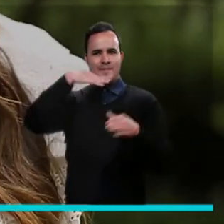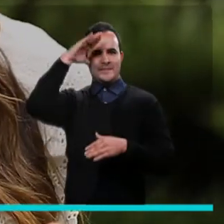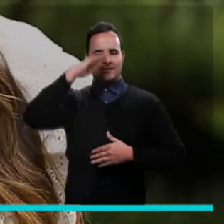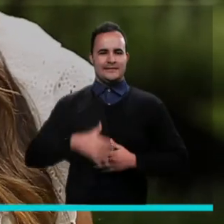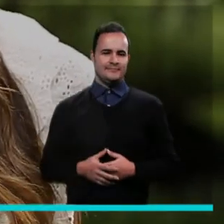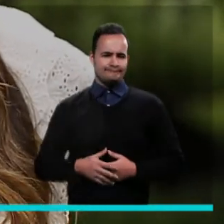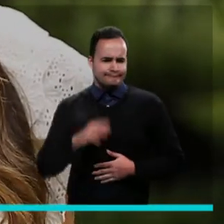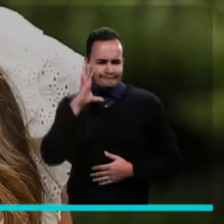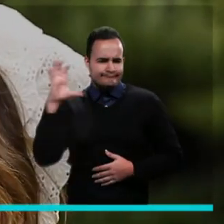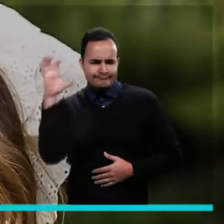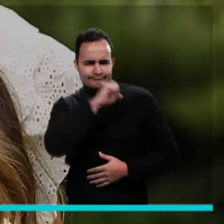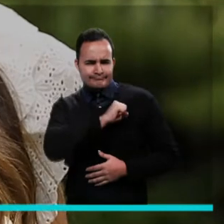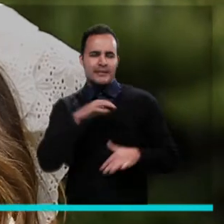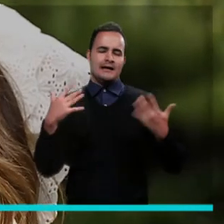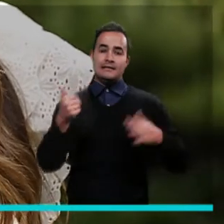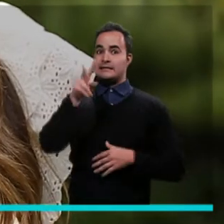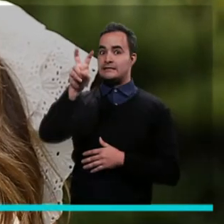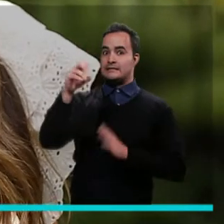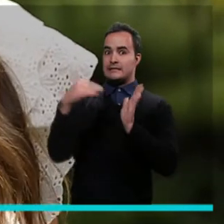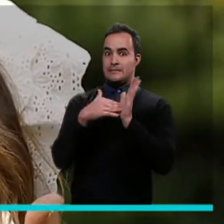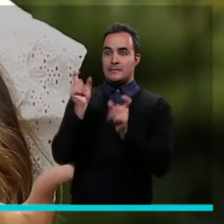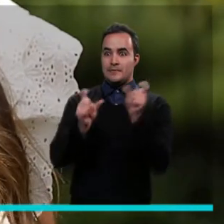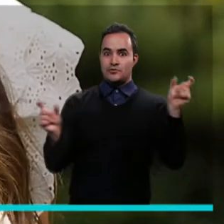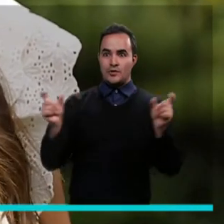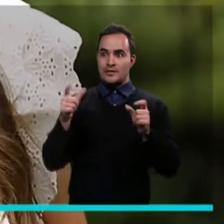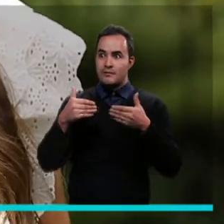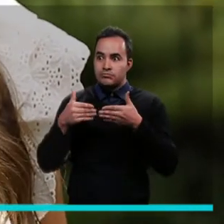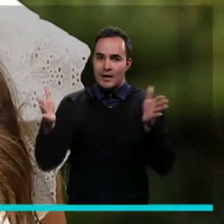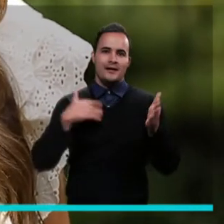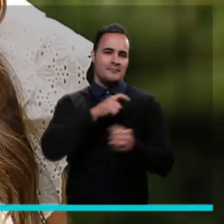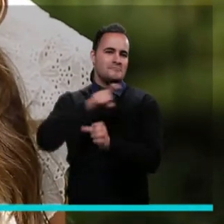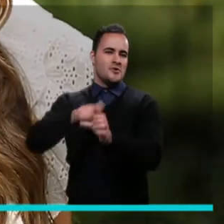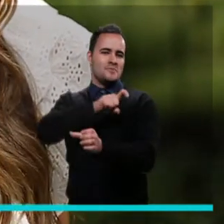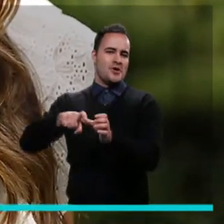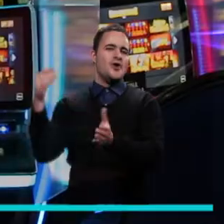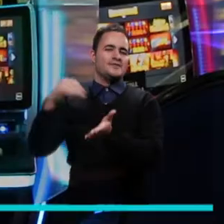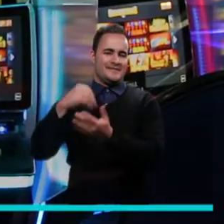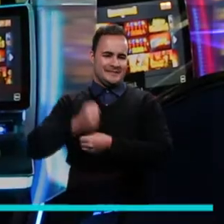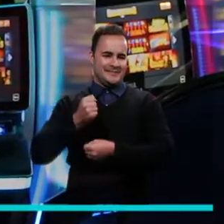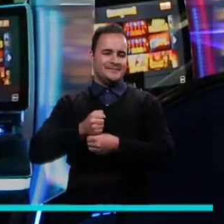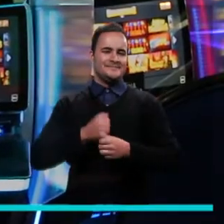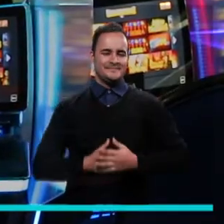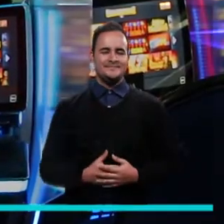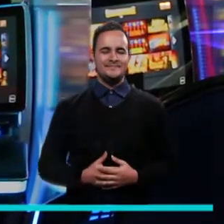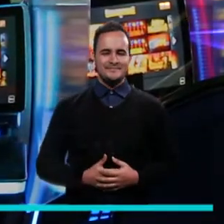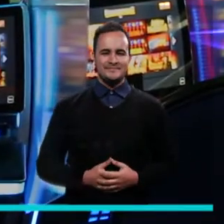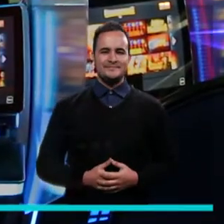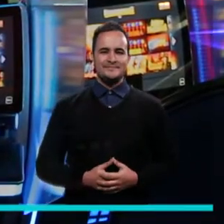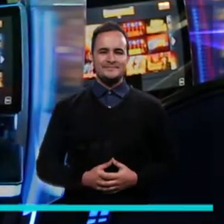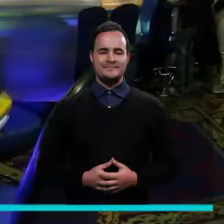Eso significa que 17.000 personas poco a poco regresan a sus empleos.